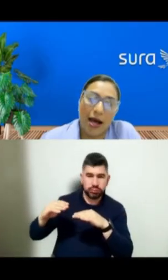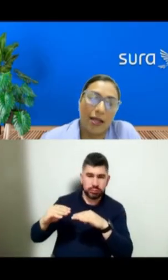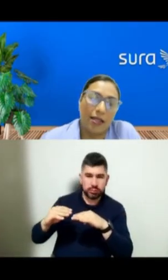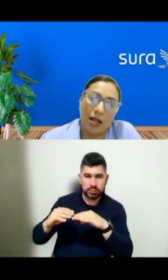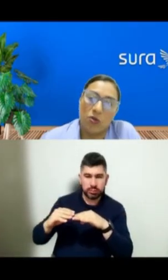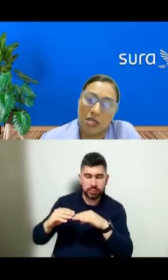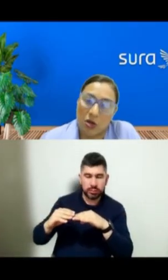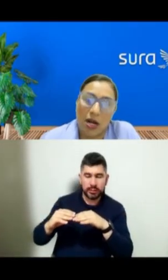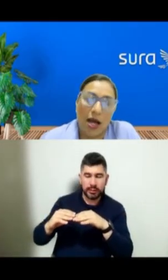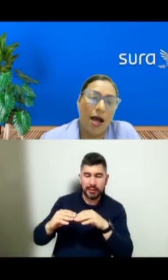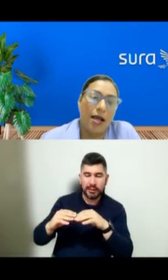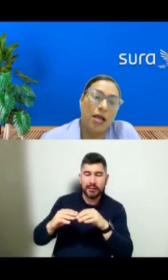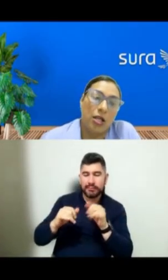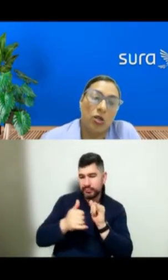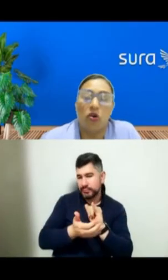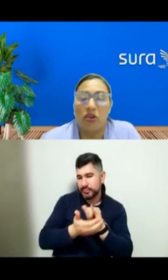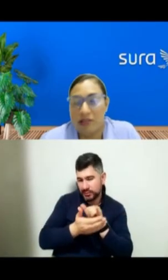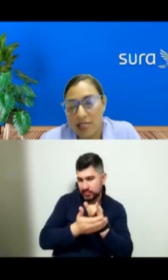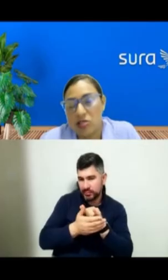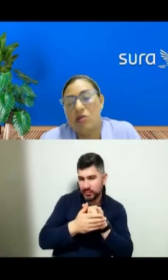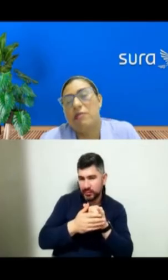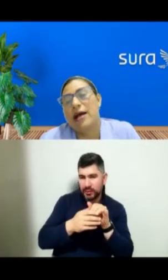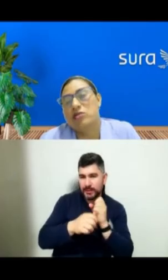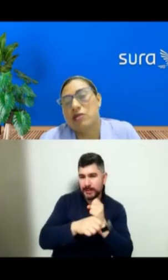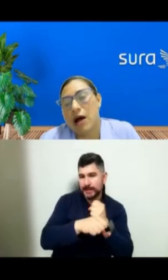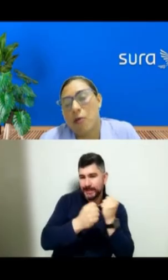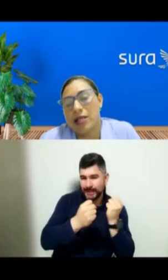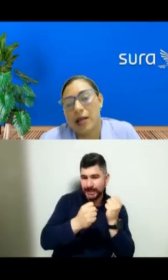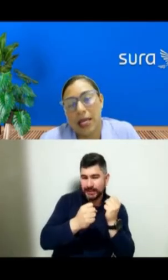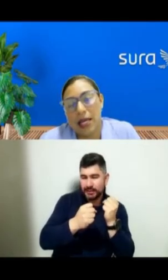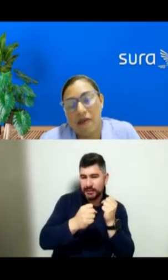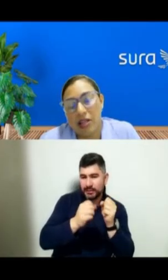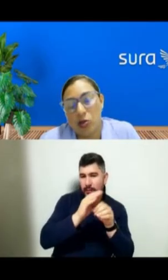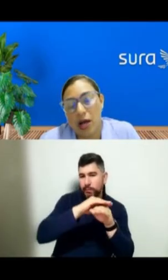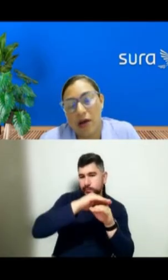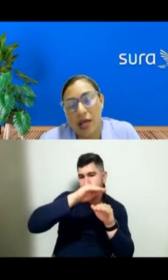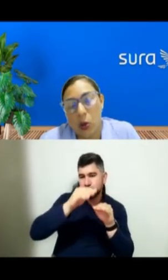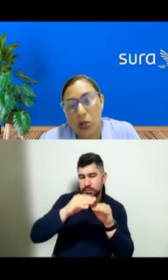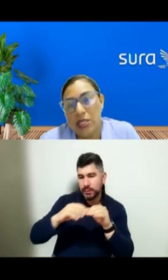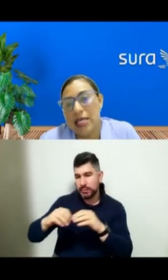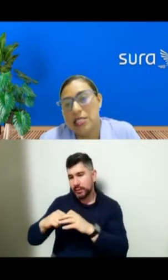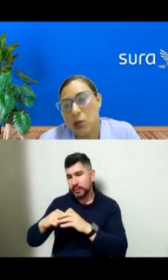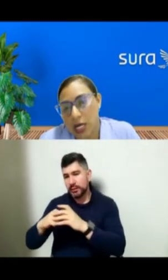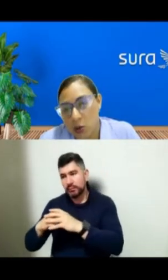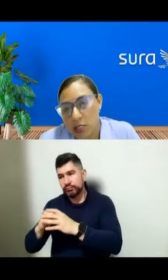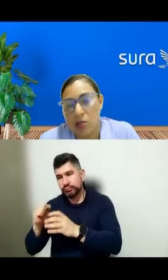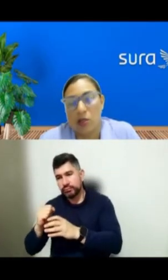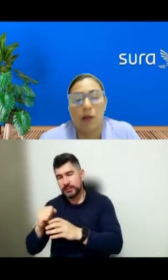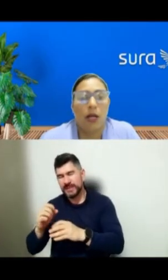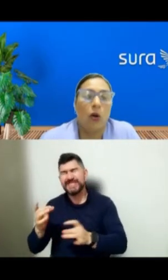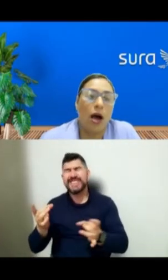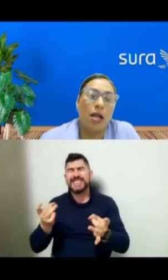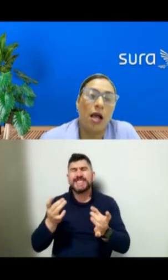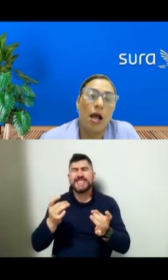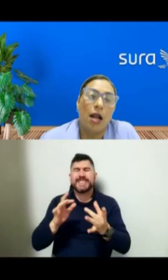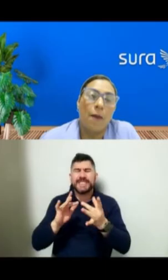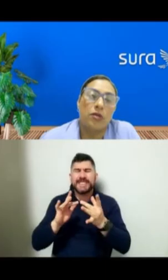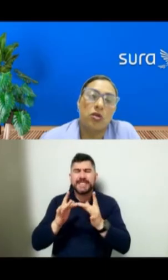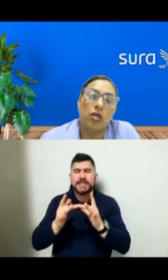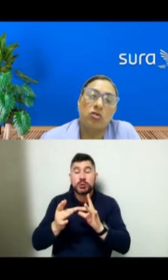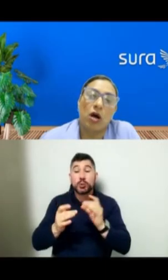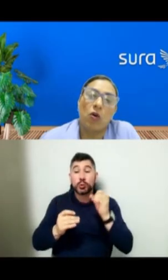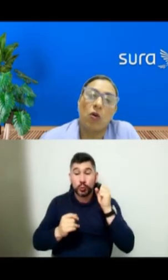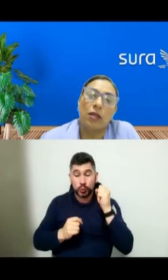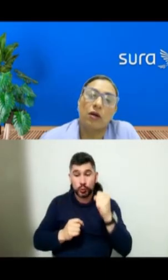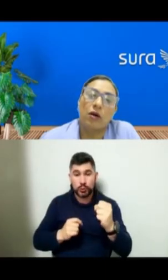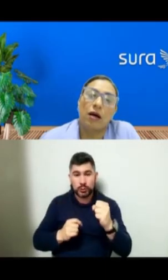una deformidad y en la luxación la hay. Dolor intenso, vea que observamos que también en la fractura había dolor intenso, en la luxación también lo hay.